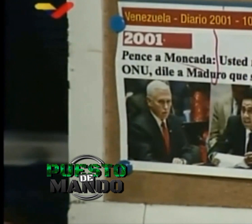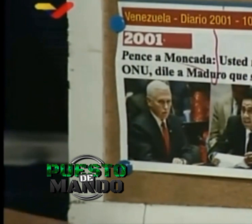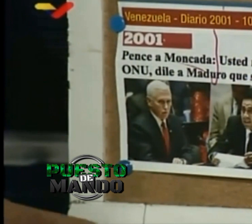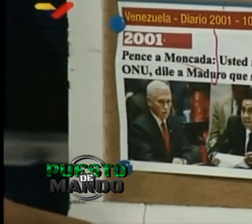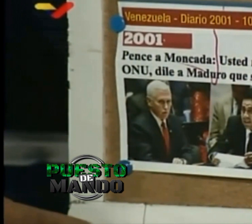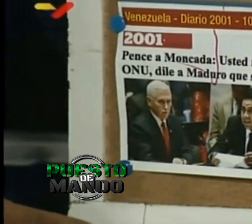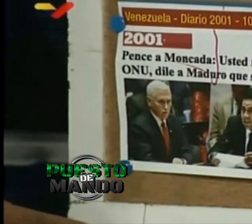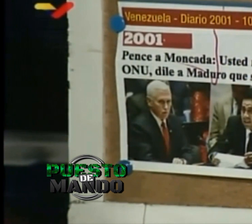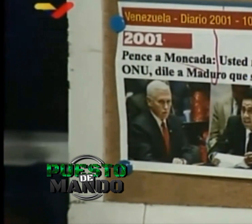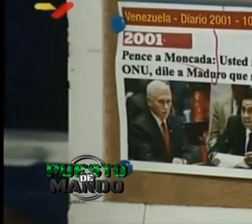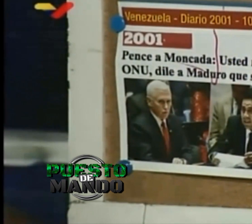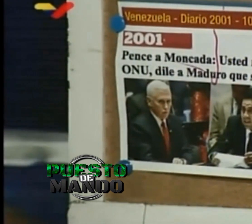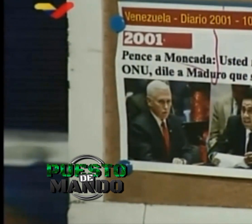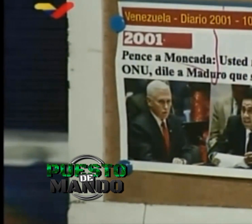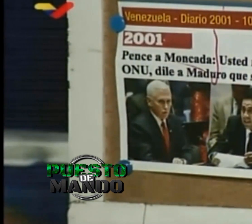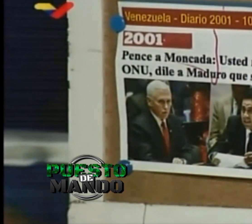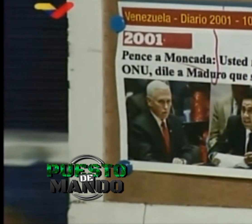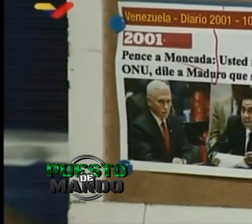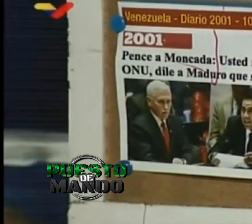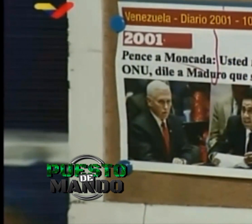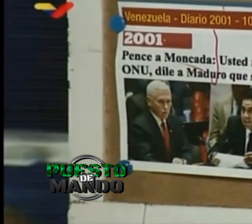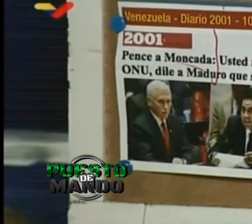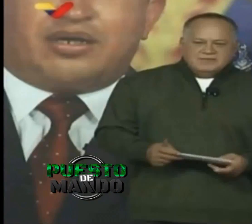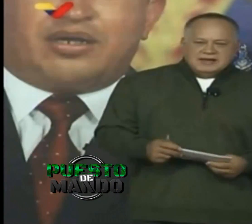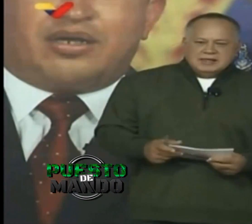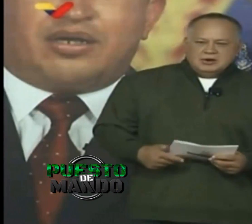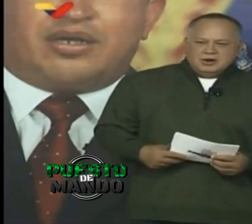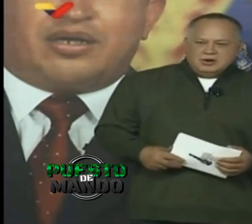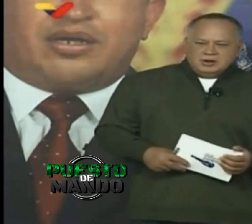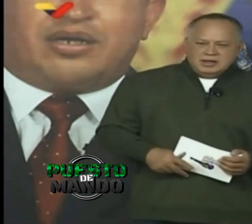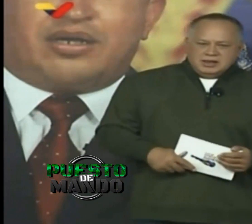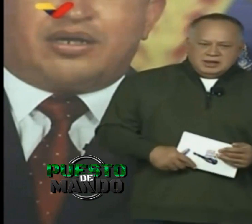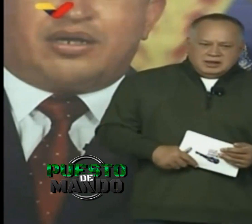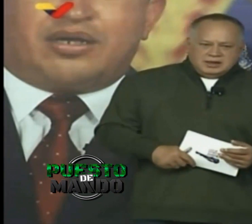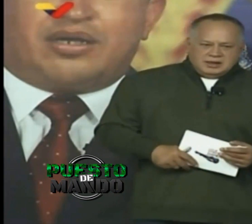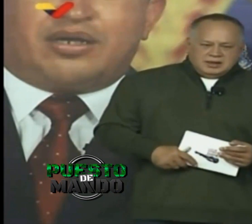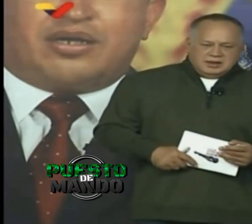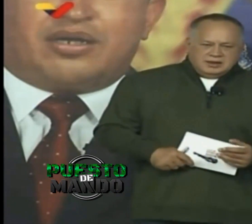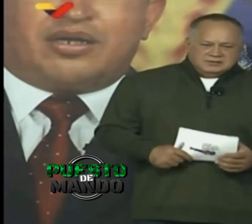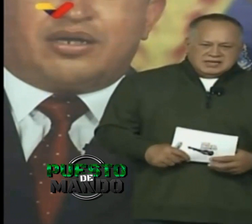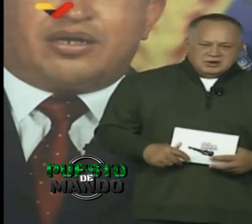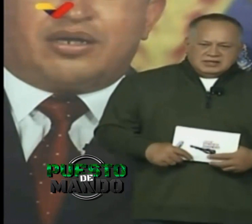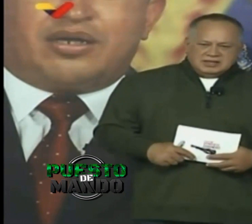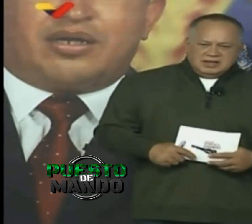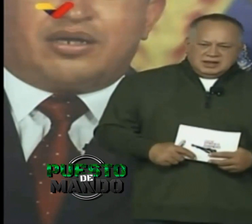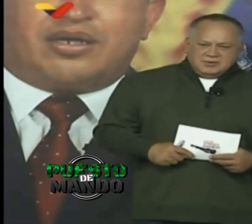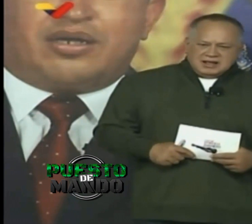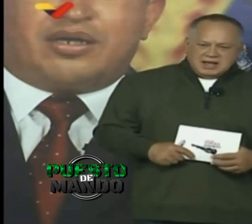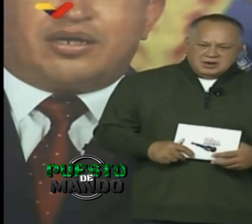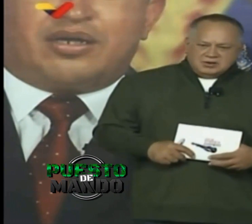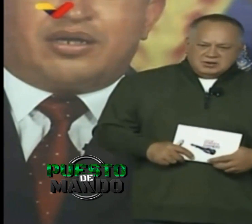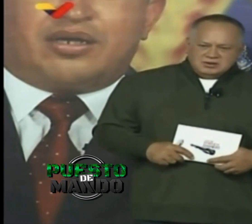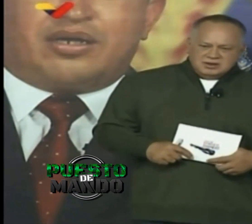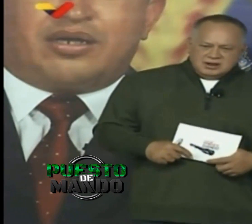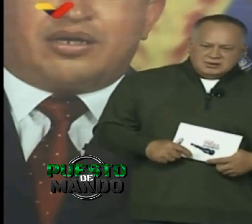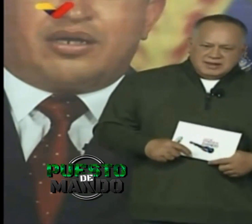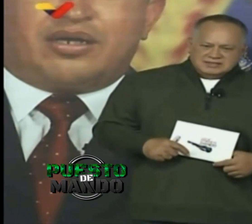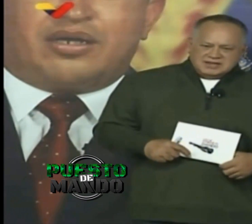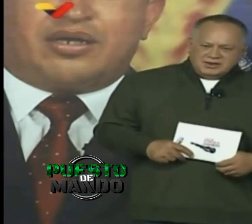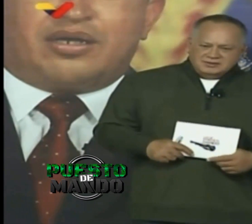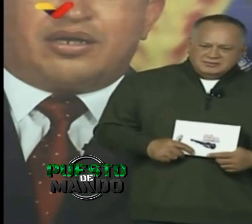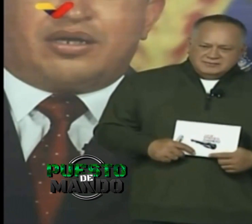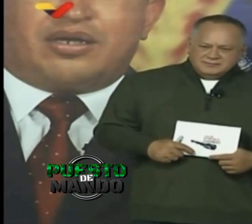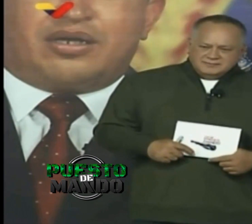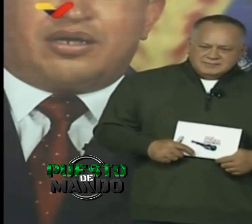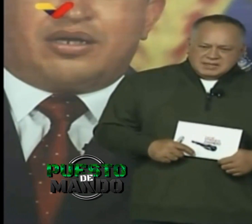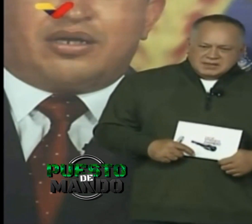sino que titula lo que le dijo Pence. Parece aquello de que, ¿cómo fue que le dijo el señor este Juan Carlos al